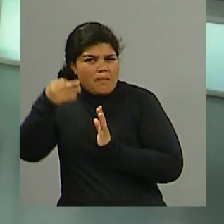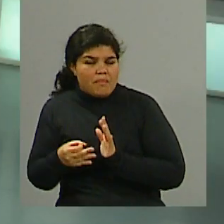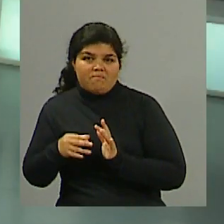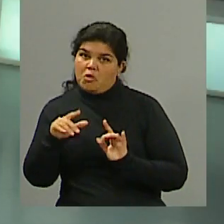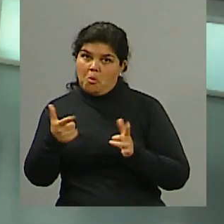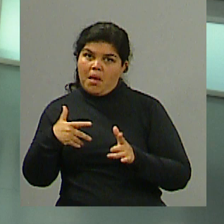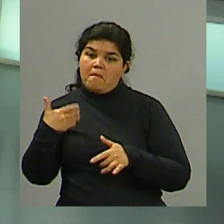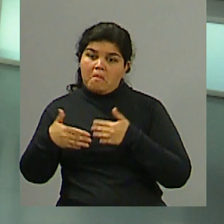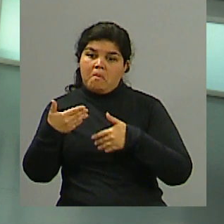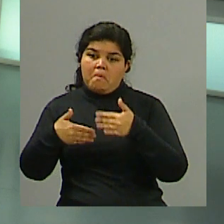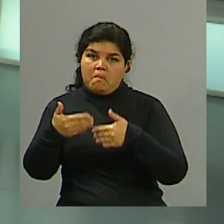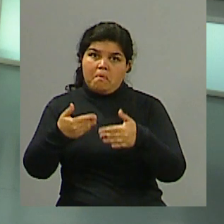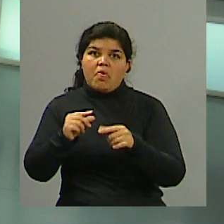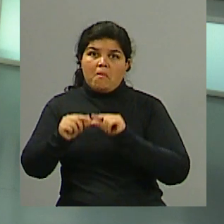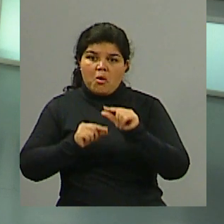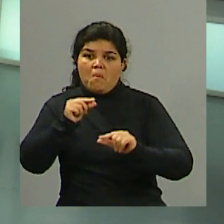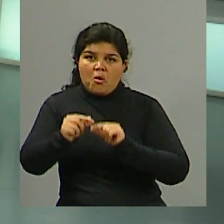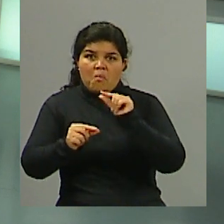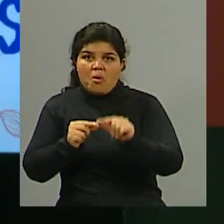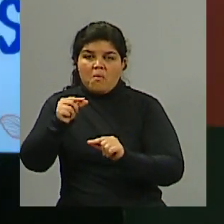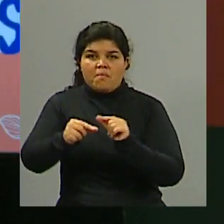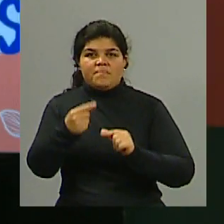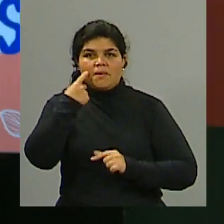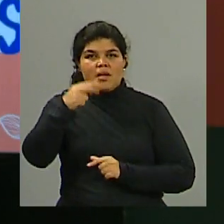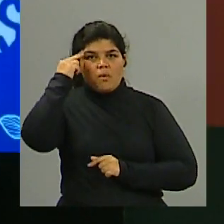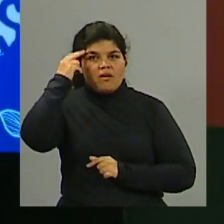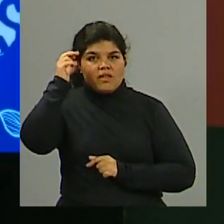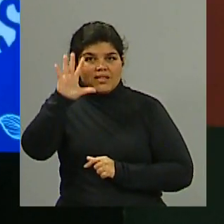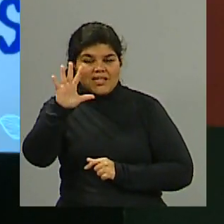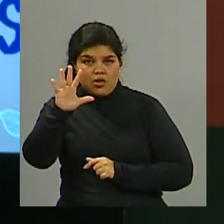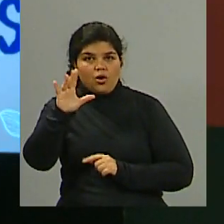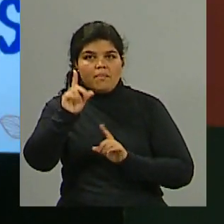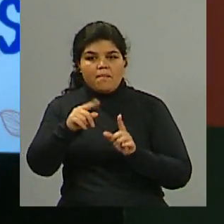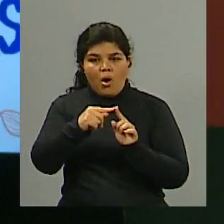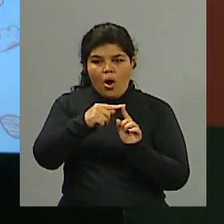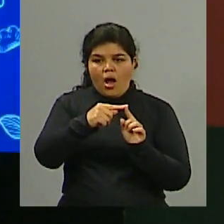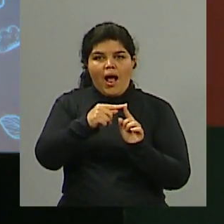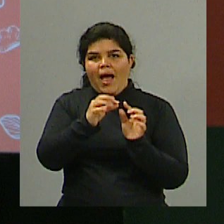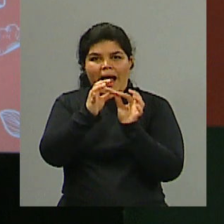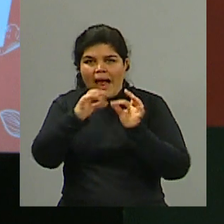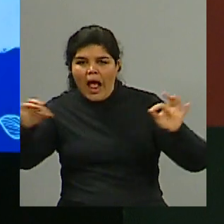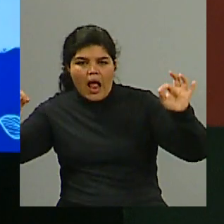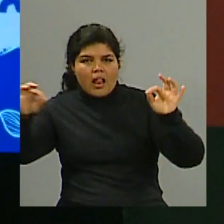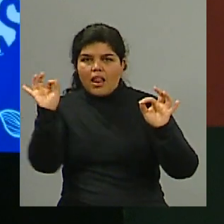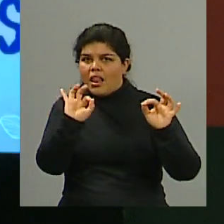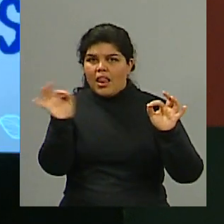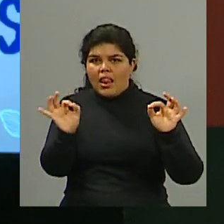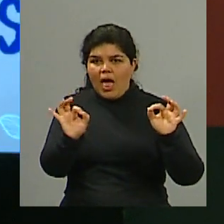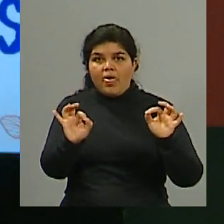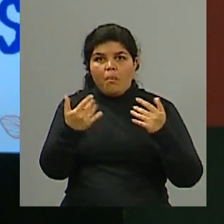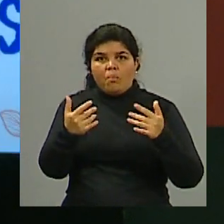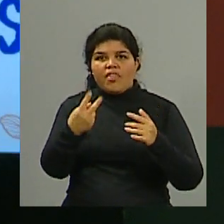1895, Guillermo Marconi construye un sistema de radio sin cable con más de 2 kilómetros de alcance. Eso se utiliza en realidad